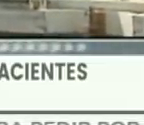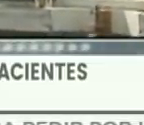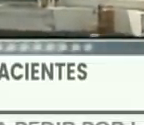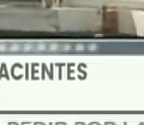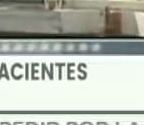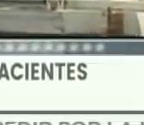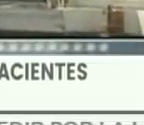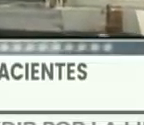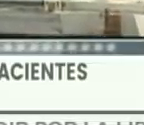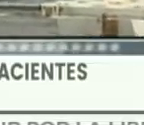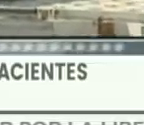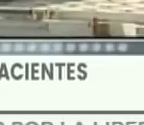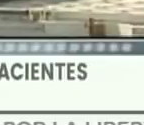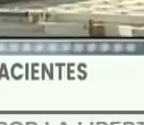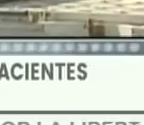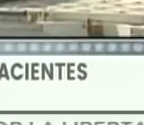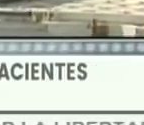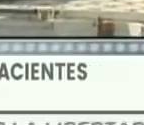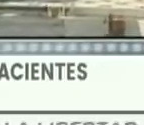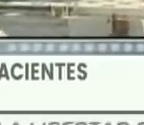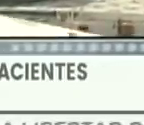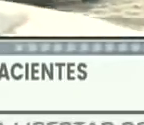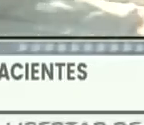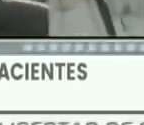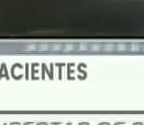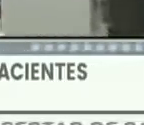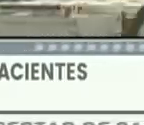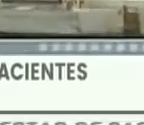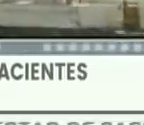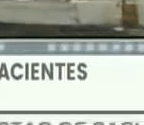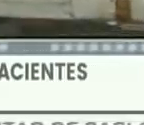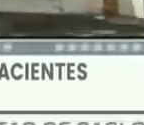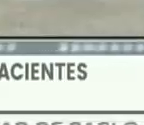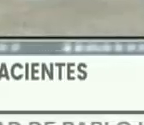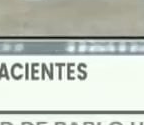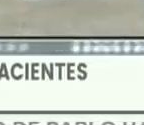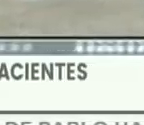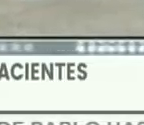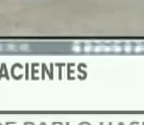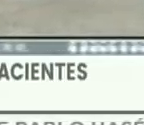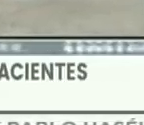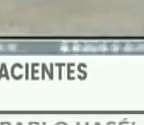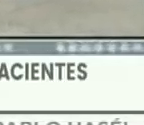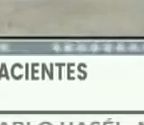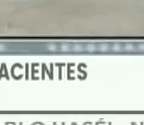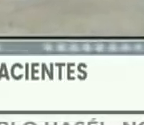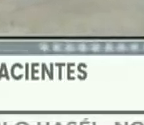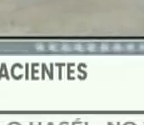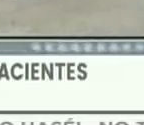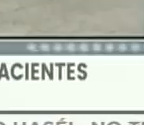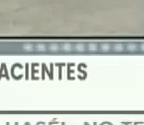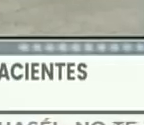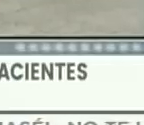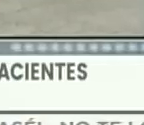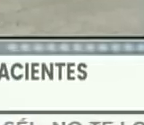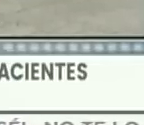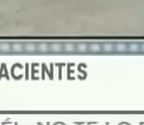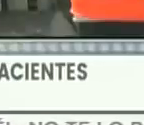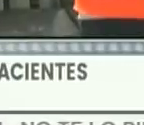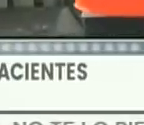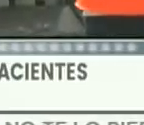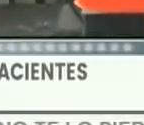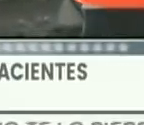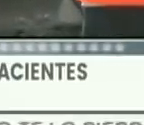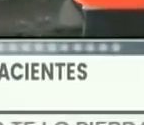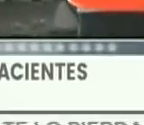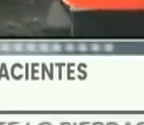de tratamiento. Y hay que decirlo, en estos días el ministro Ricardo Menéndez, vicepresidente de Planificación, en un foro sobre el intento de